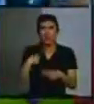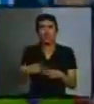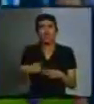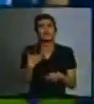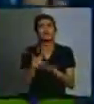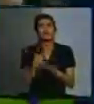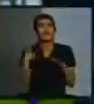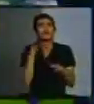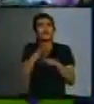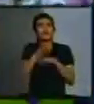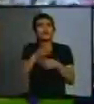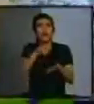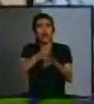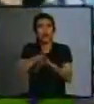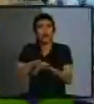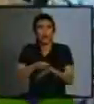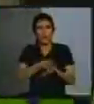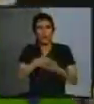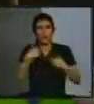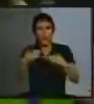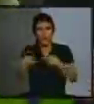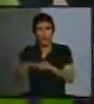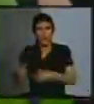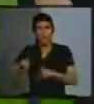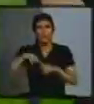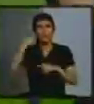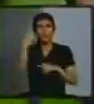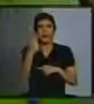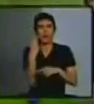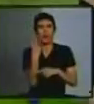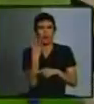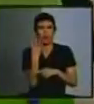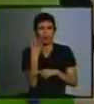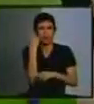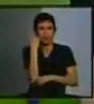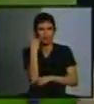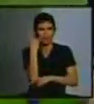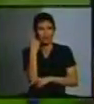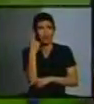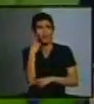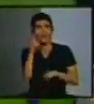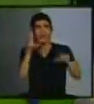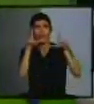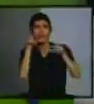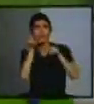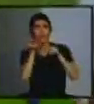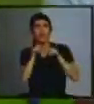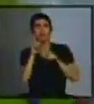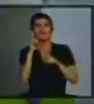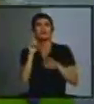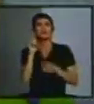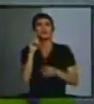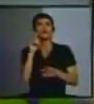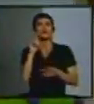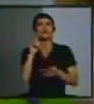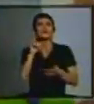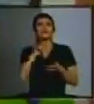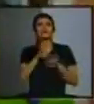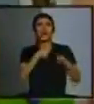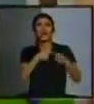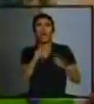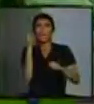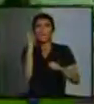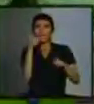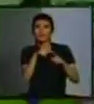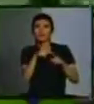poder adquirir los regalos para este 24 de diciembre. Ahí vemos en imágenes uno de los centros comerciales de la